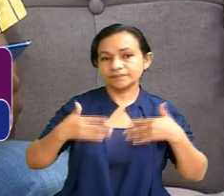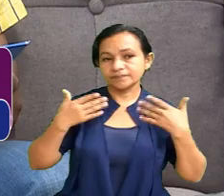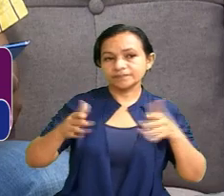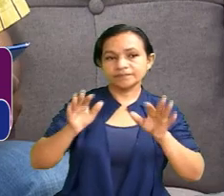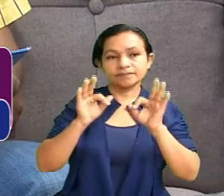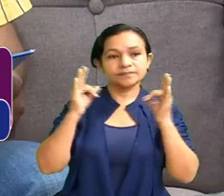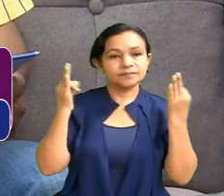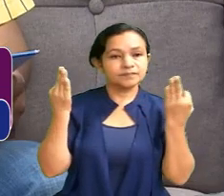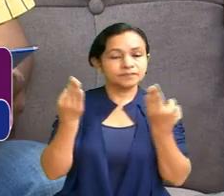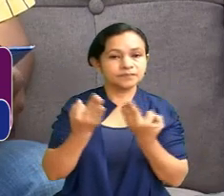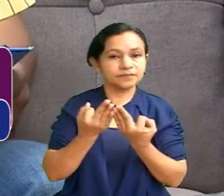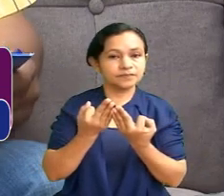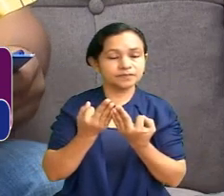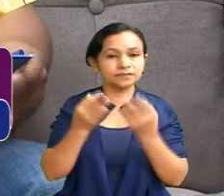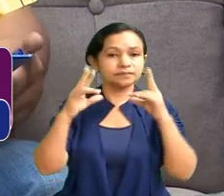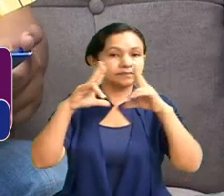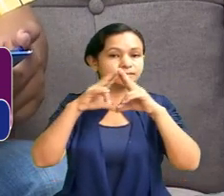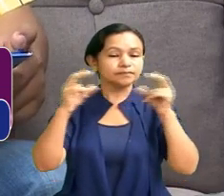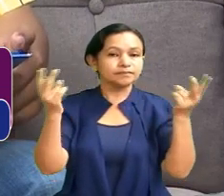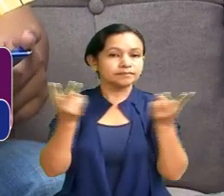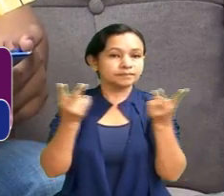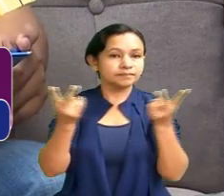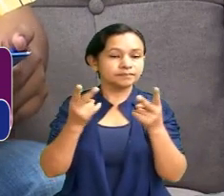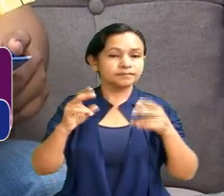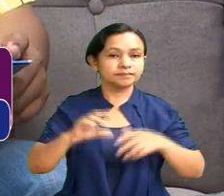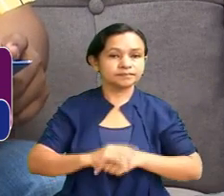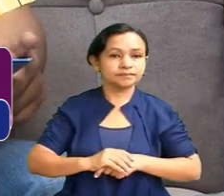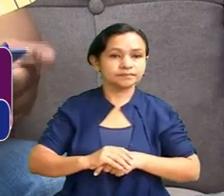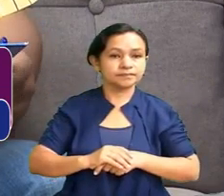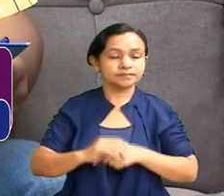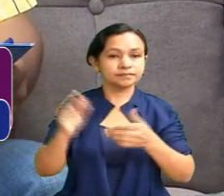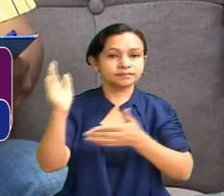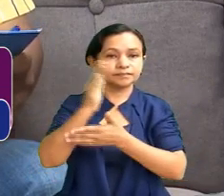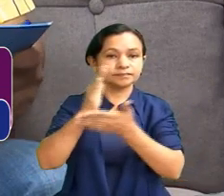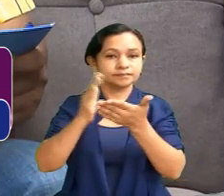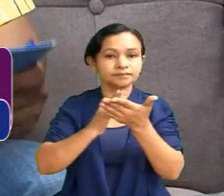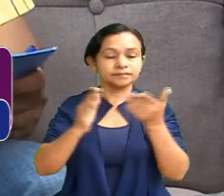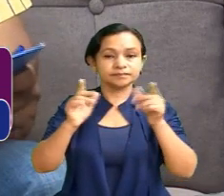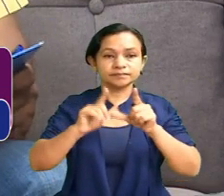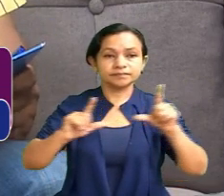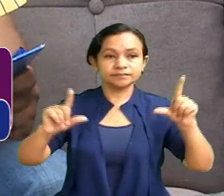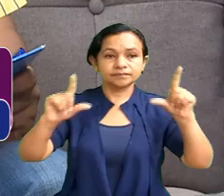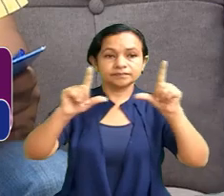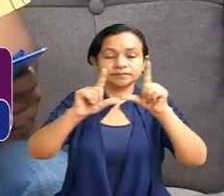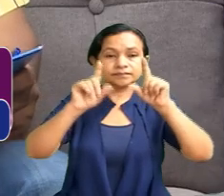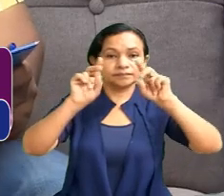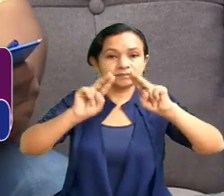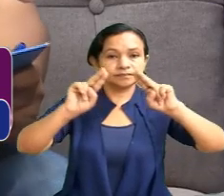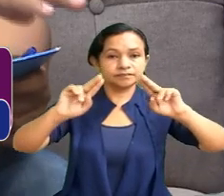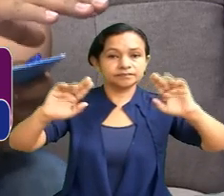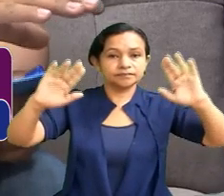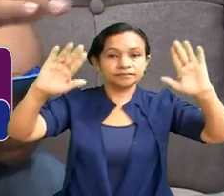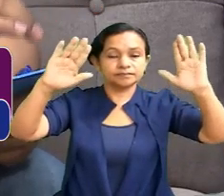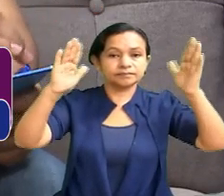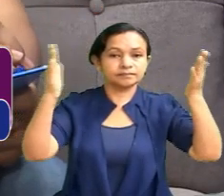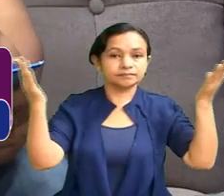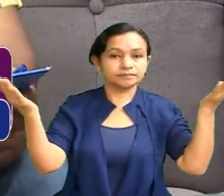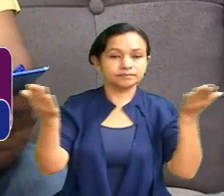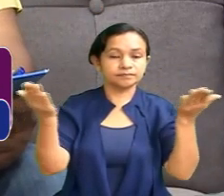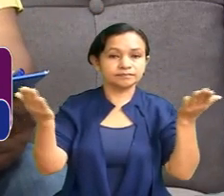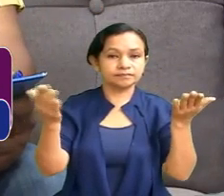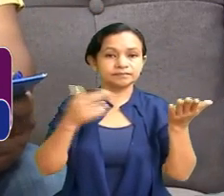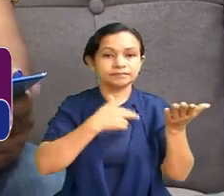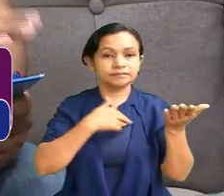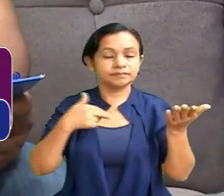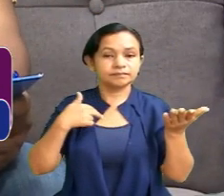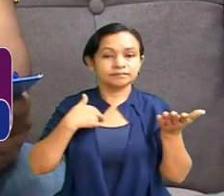nicaragüense porque vaya es decir a veces hay sitios que son por su naturaleza bastante escondidos bastante